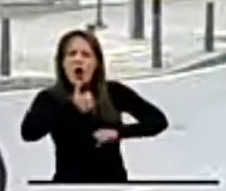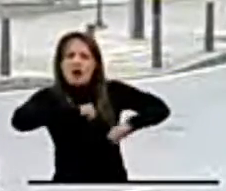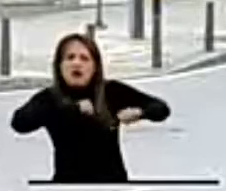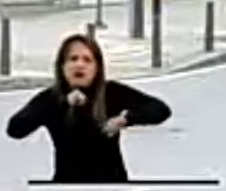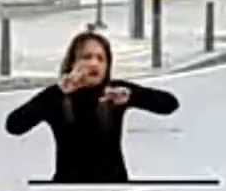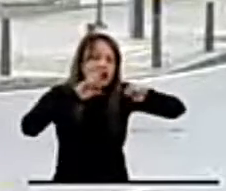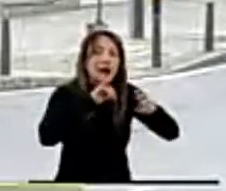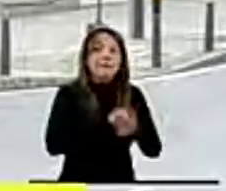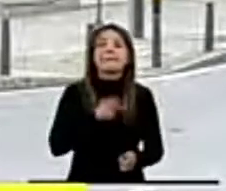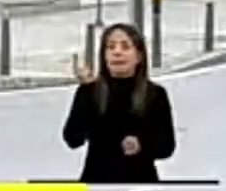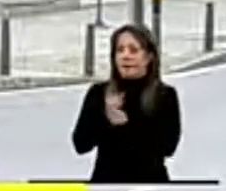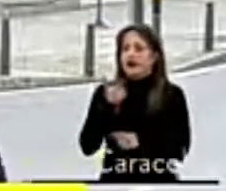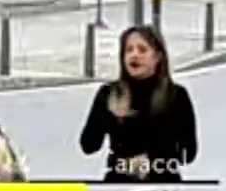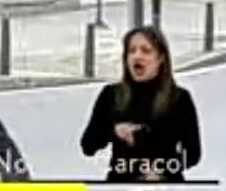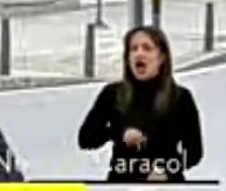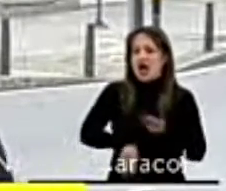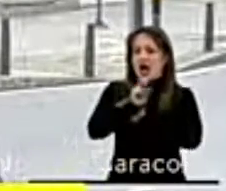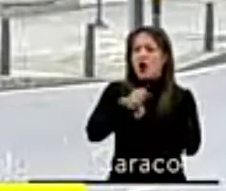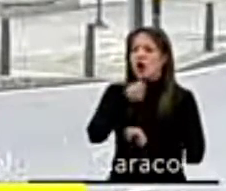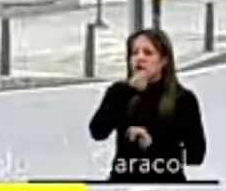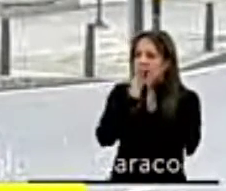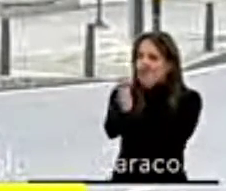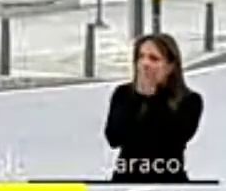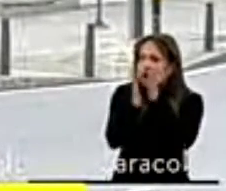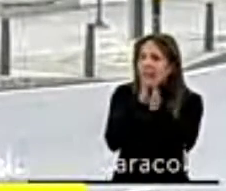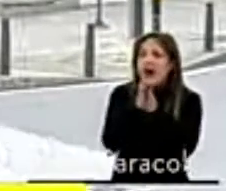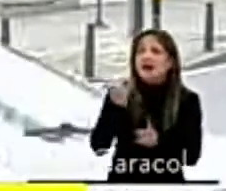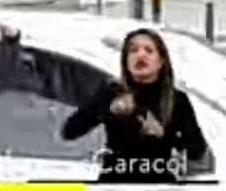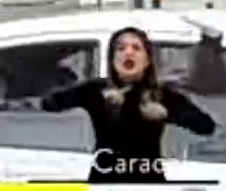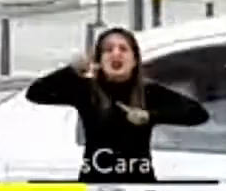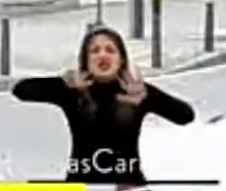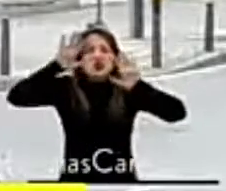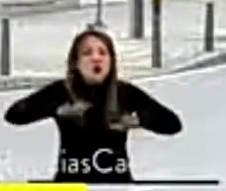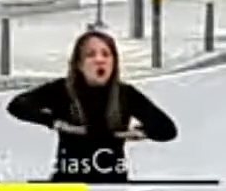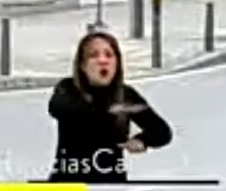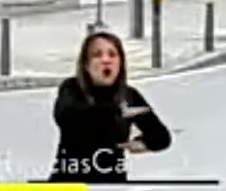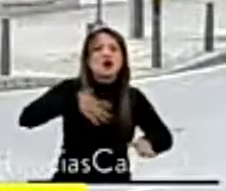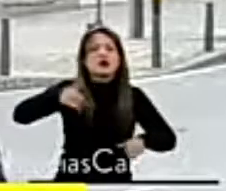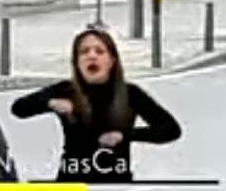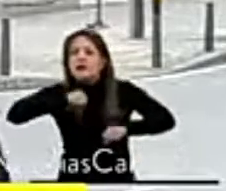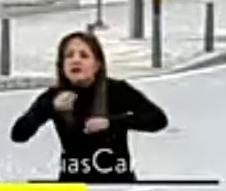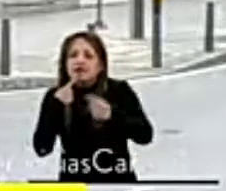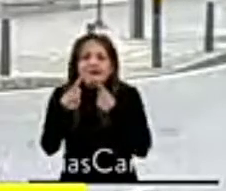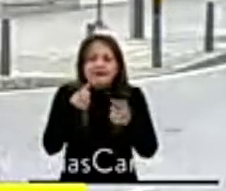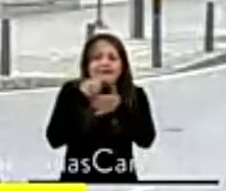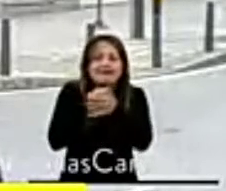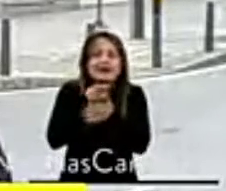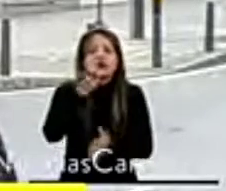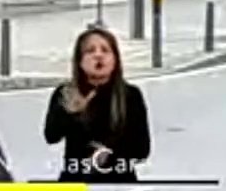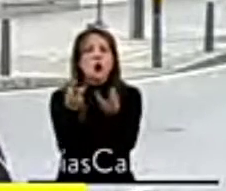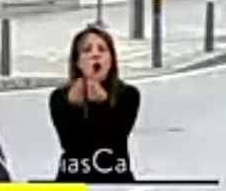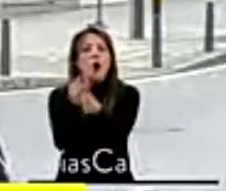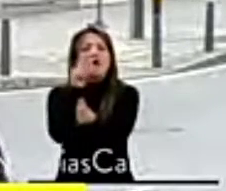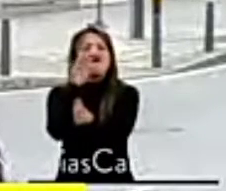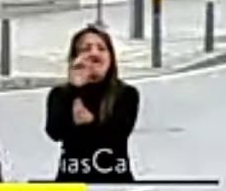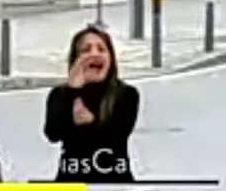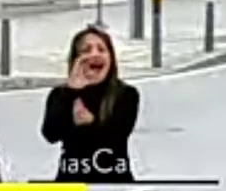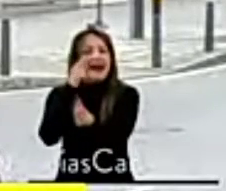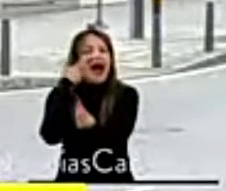que precisamente líderes de la zona ya están haciendo gestiones y diálogos con estos grupos armados en busca de la